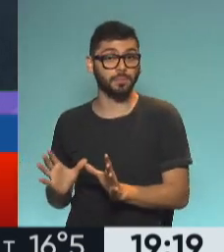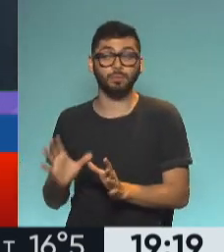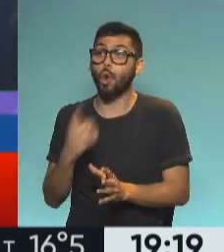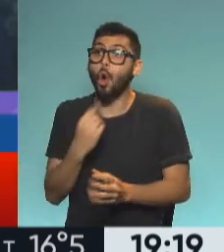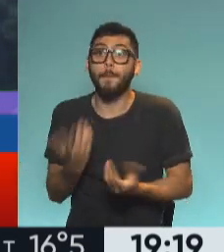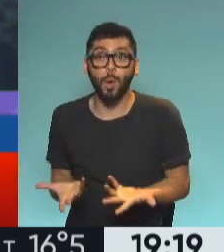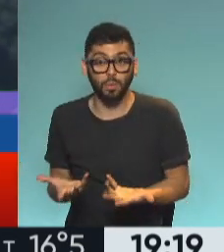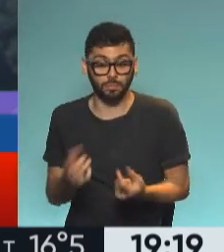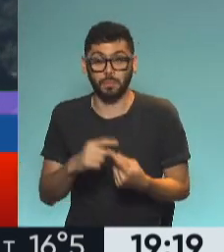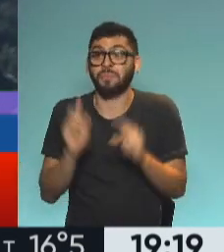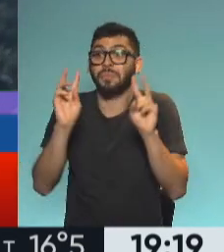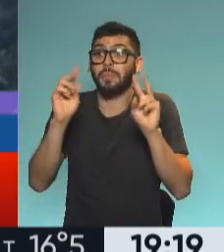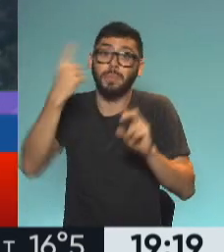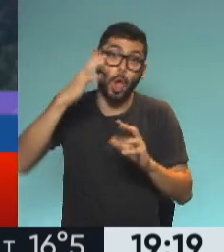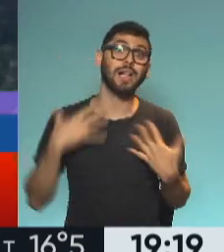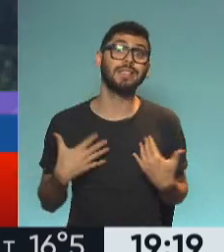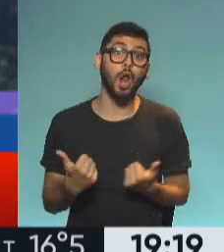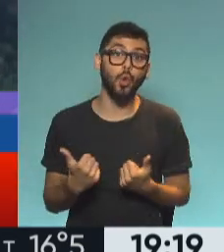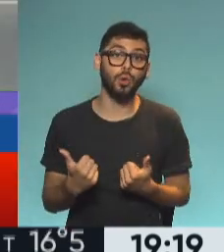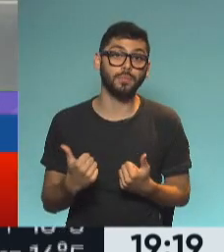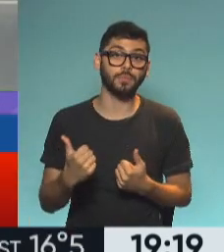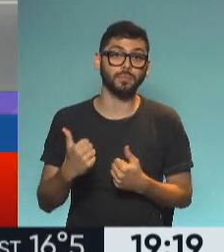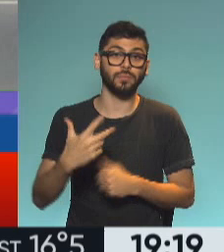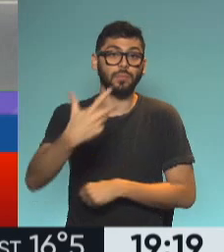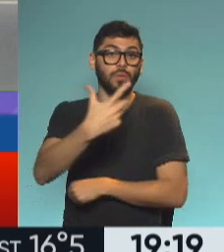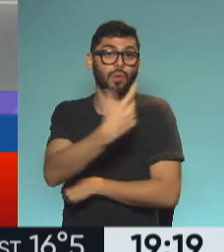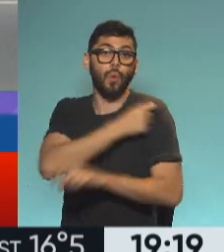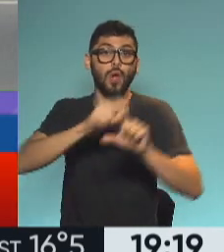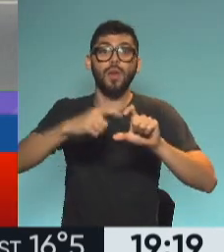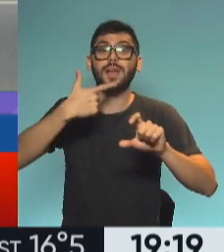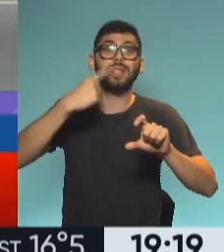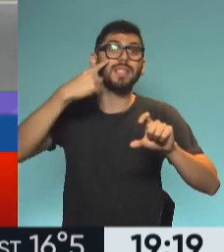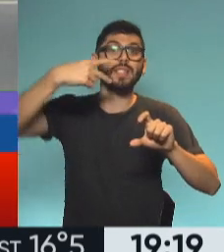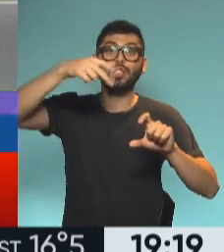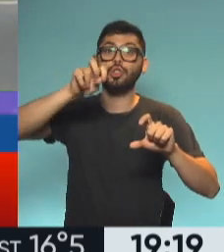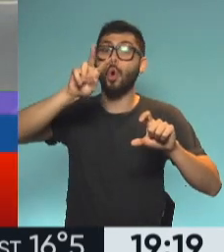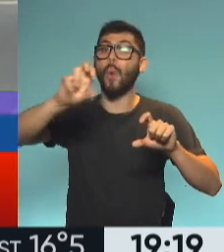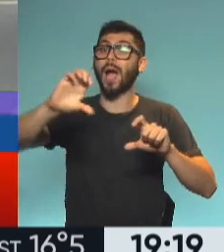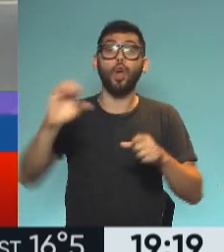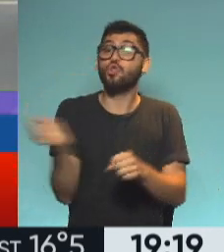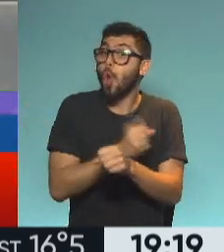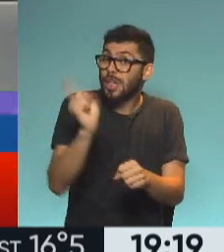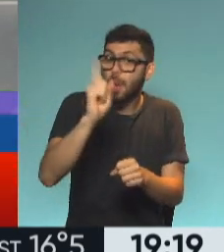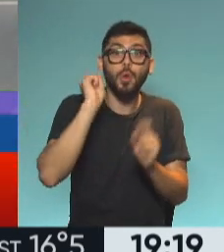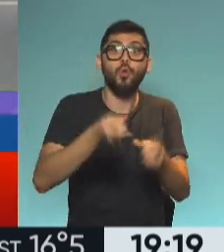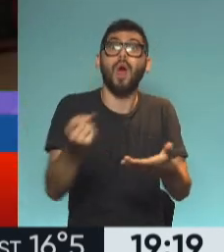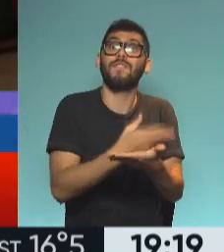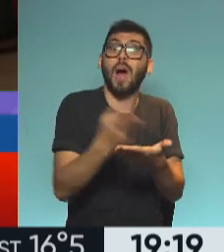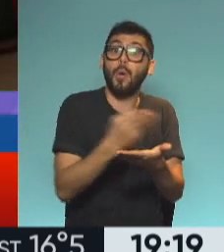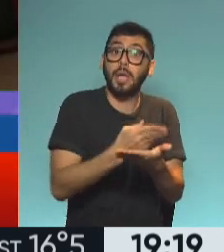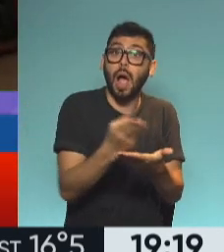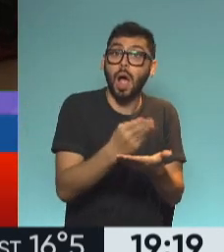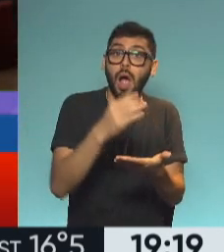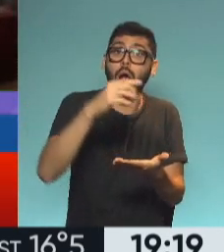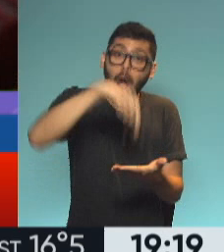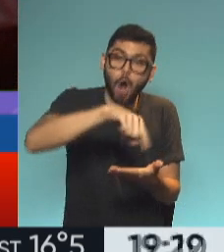el sanitario. La Sinovac no estaba aprobada en Brasil, pero se fabricaba. Ahora la aprobaron. O